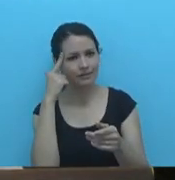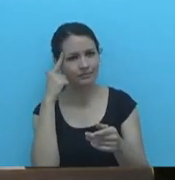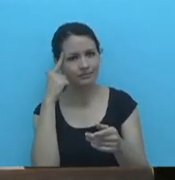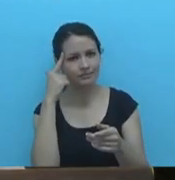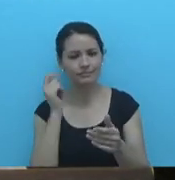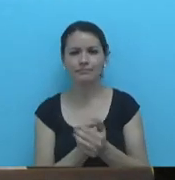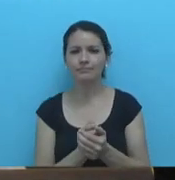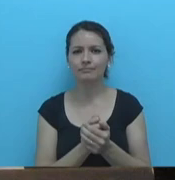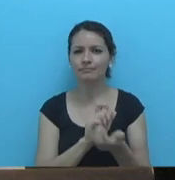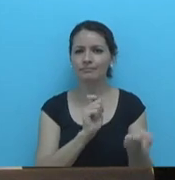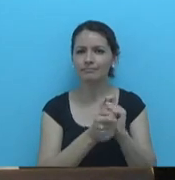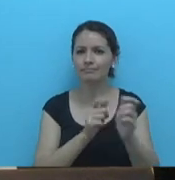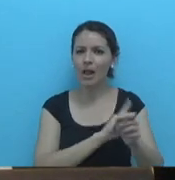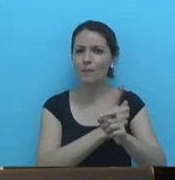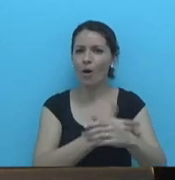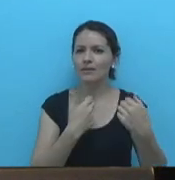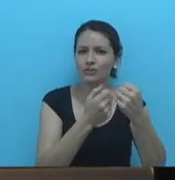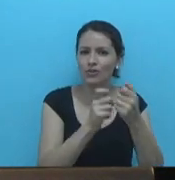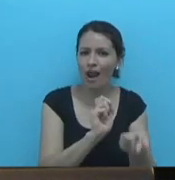soberanía reemplazada por alguien que escupe.